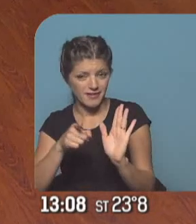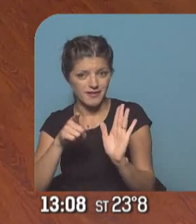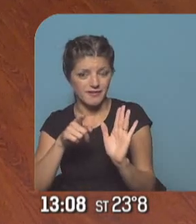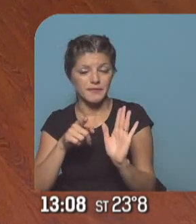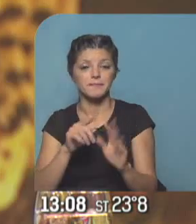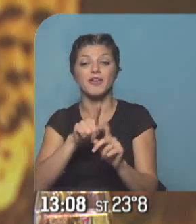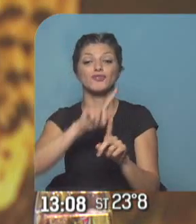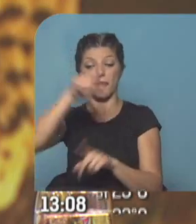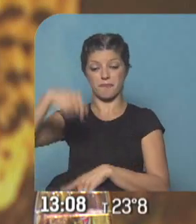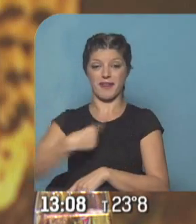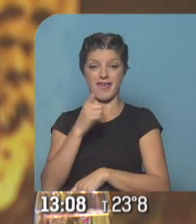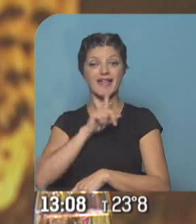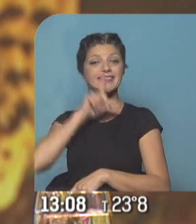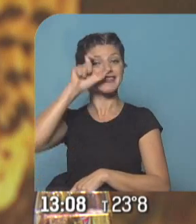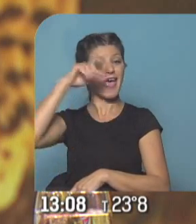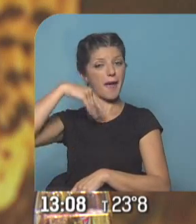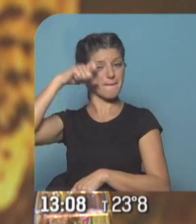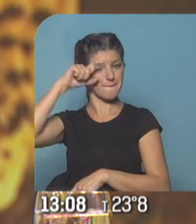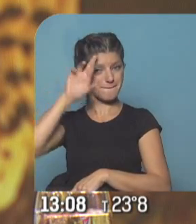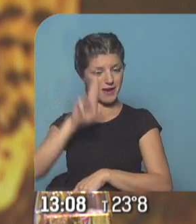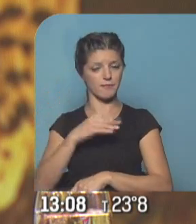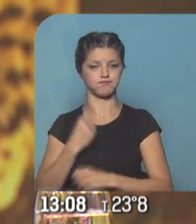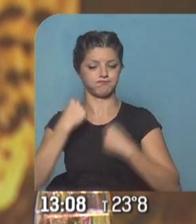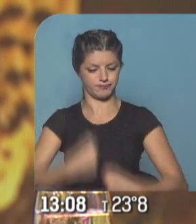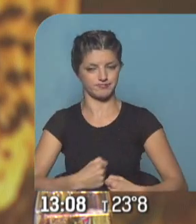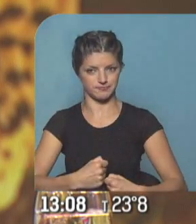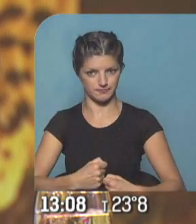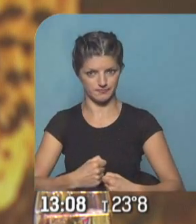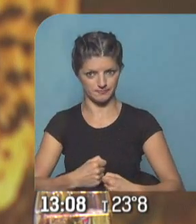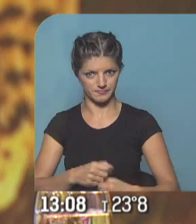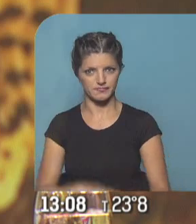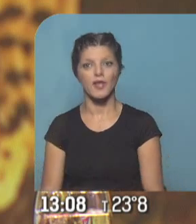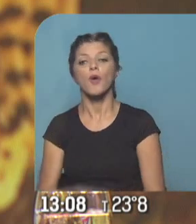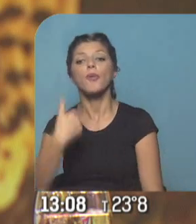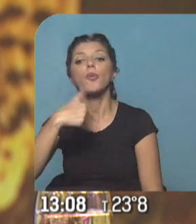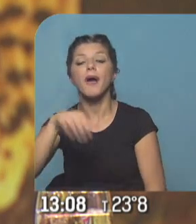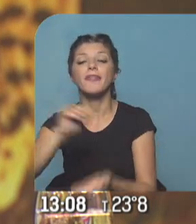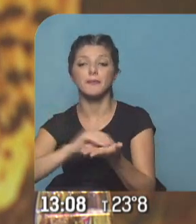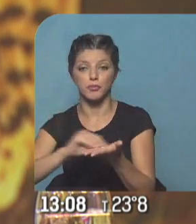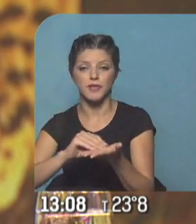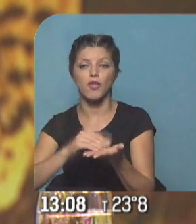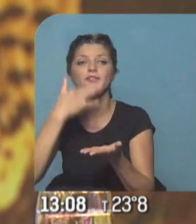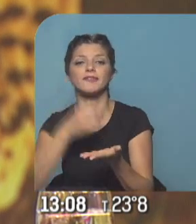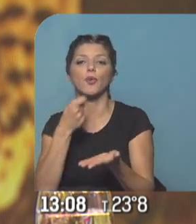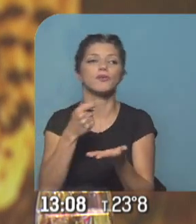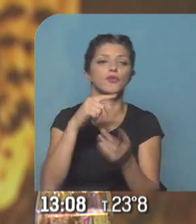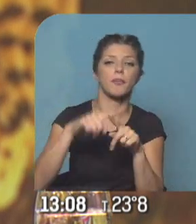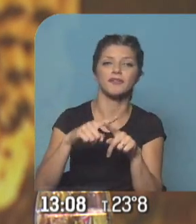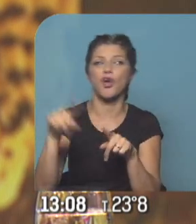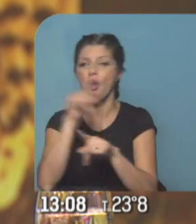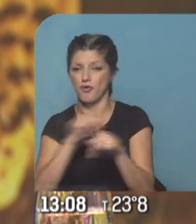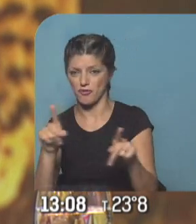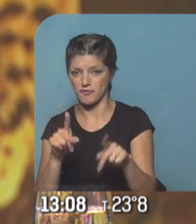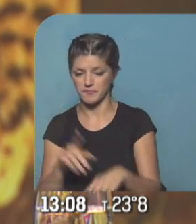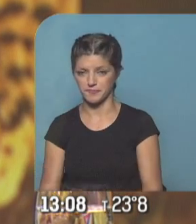a Temer una especie de blindaje cuando el diputado vuelva a decidir si va a juicio o no con las nuevas demandas que